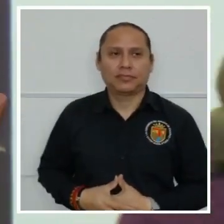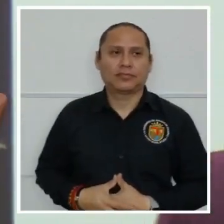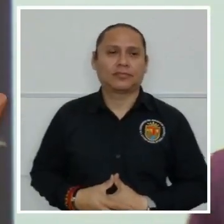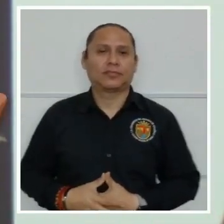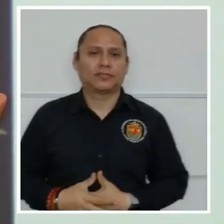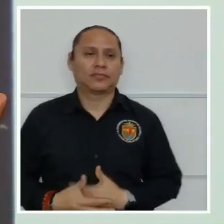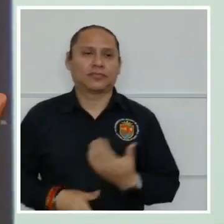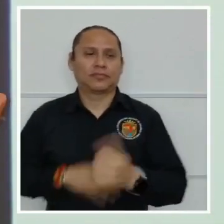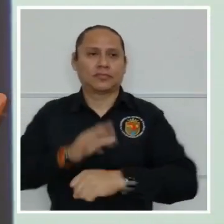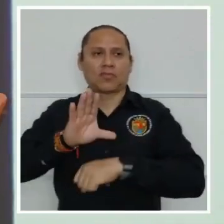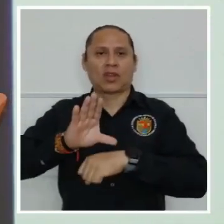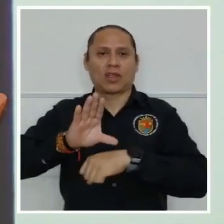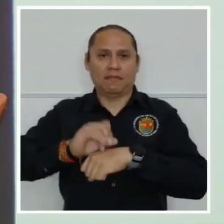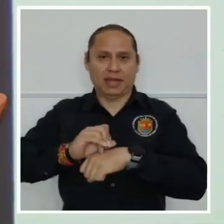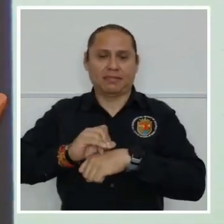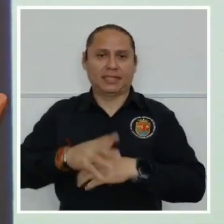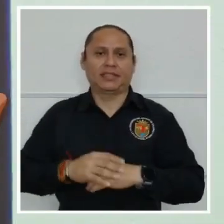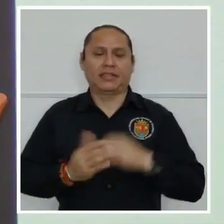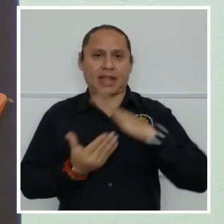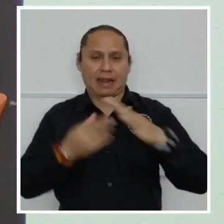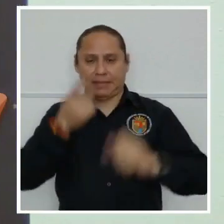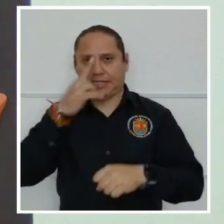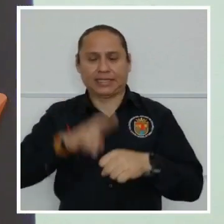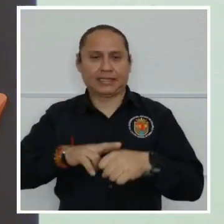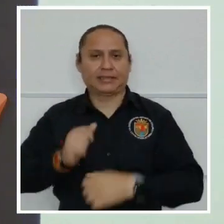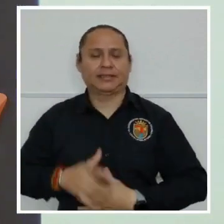Con el permiso de la mesa directiva,